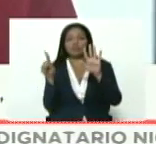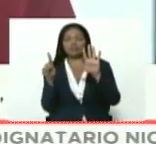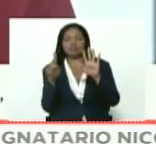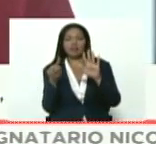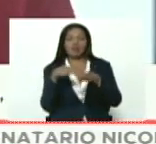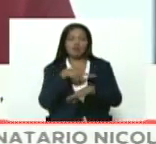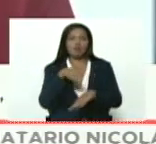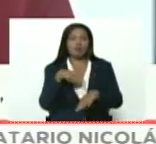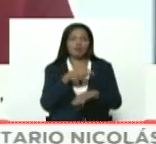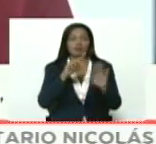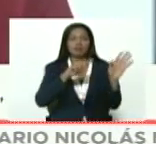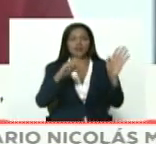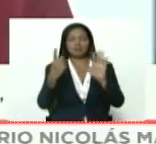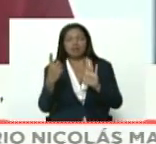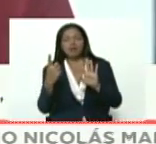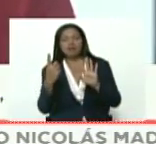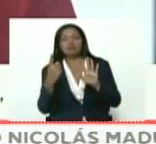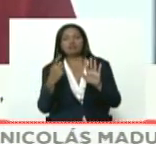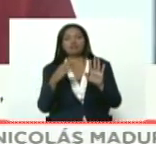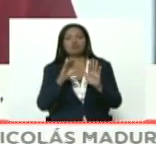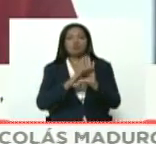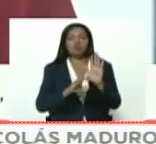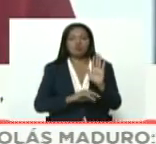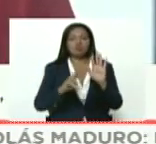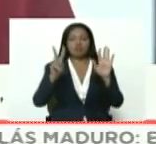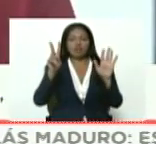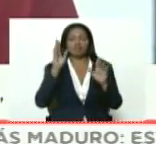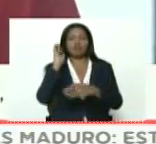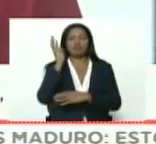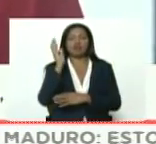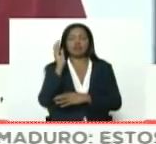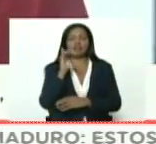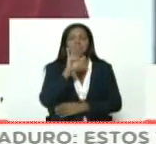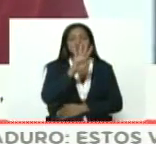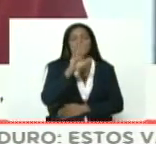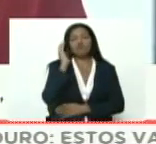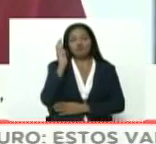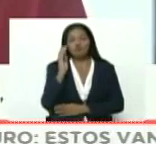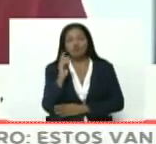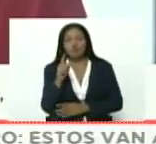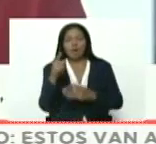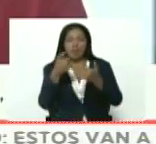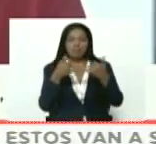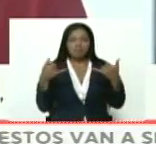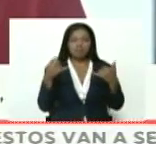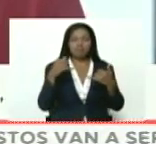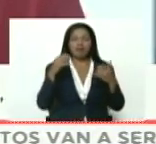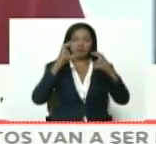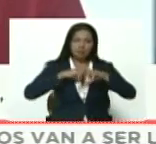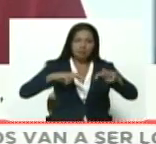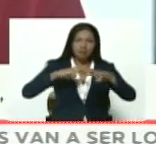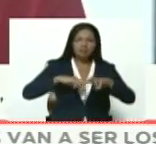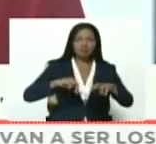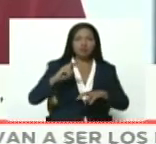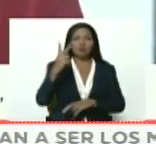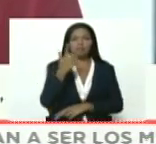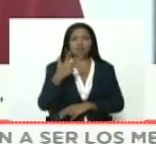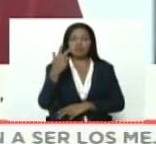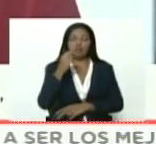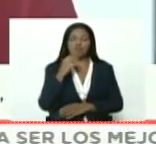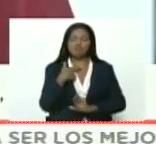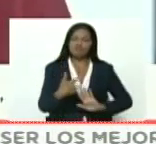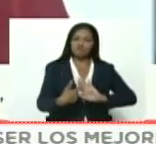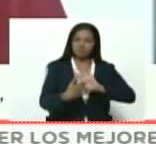cursos, 7 conferencias, 5 foros, una línea de investigación y 3 publicaciones. Ya vamos a